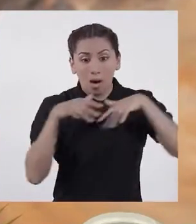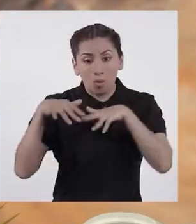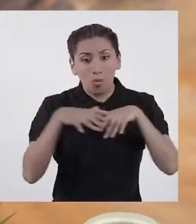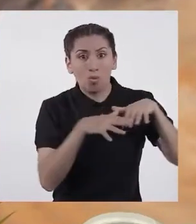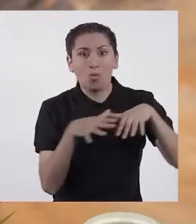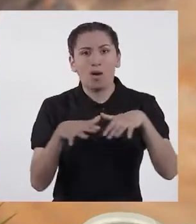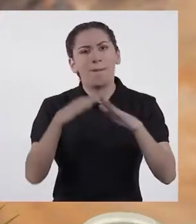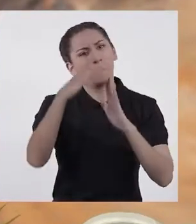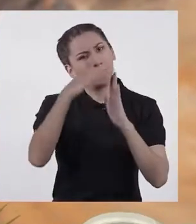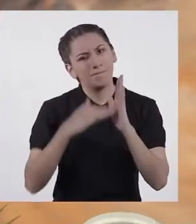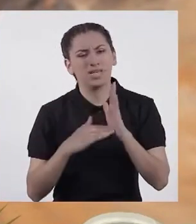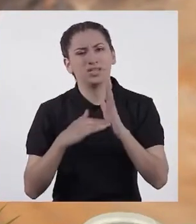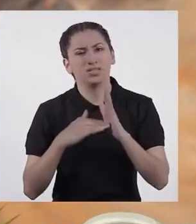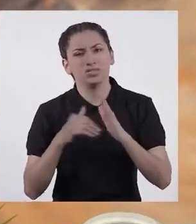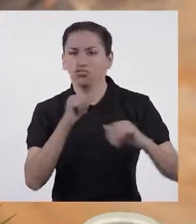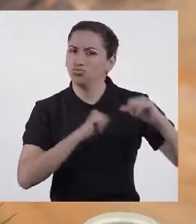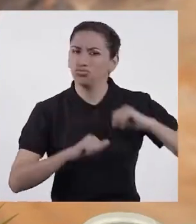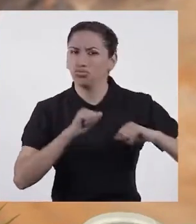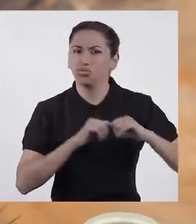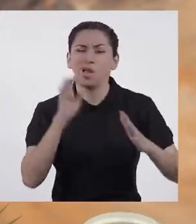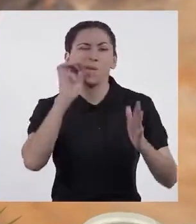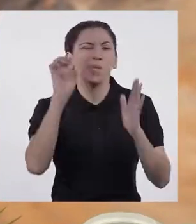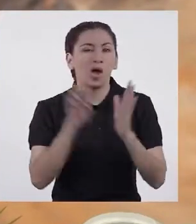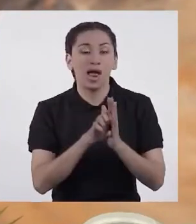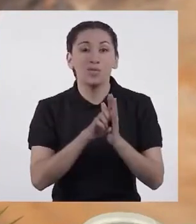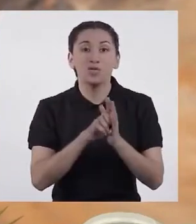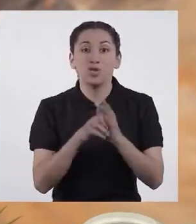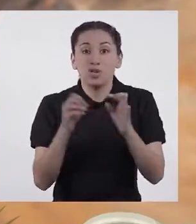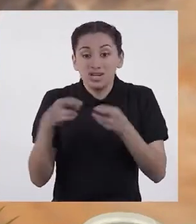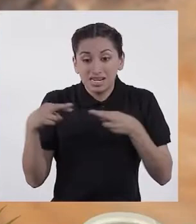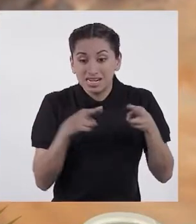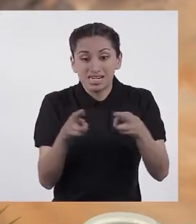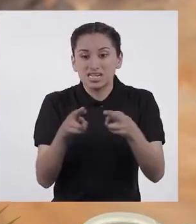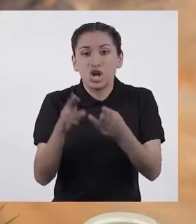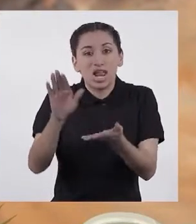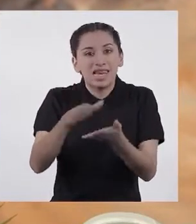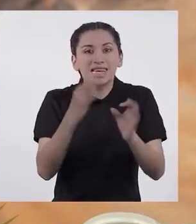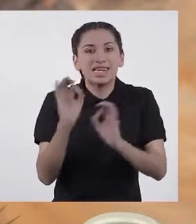daño. Por ejemplo, limpiar el cauce de los ríos.